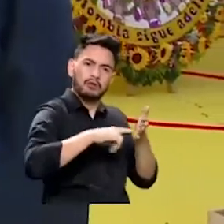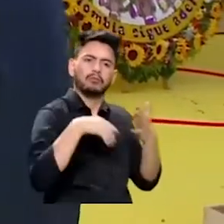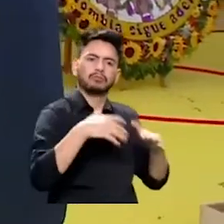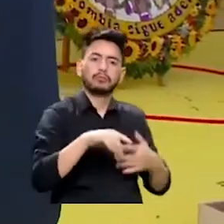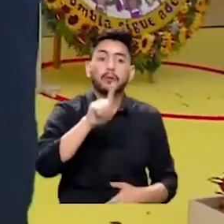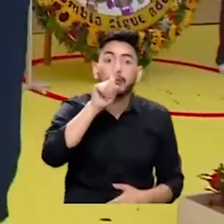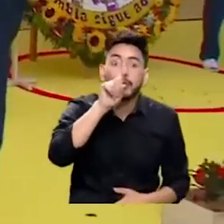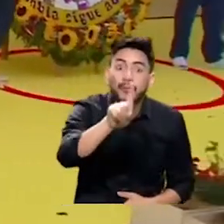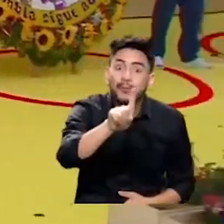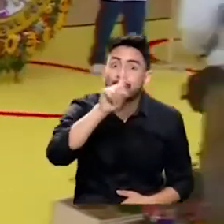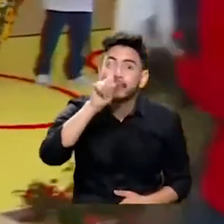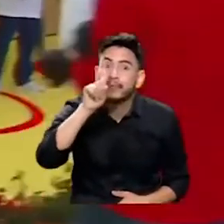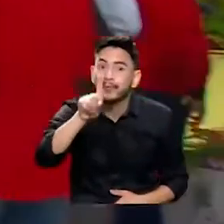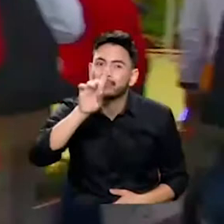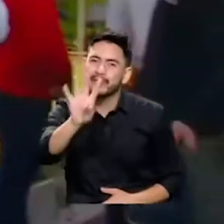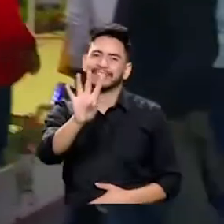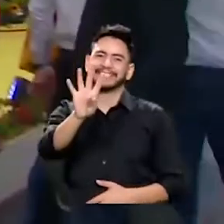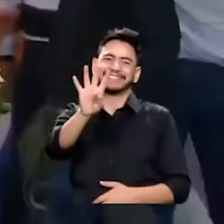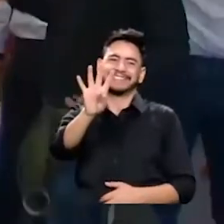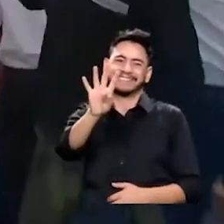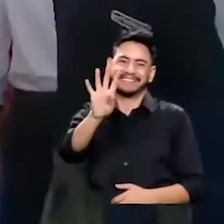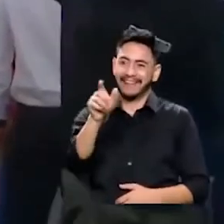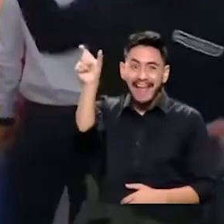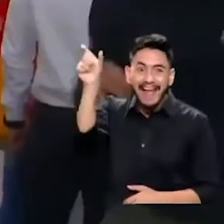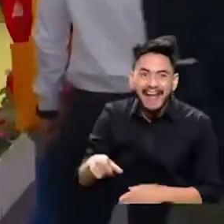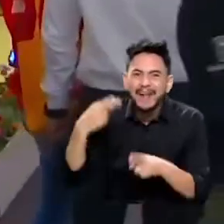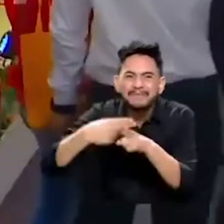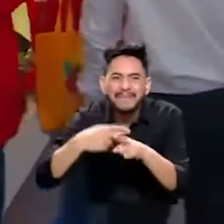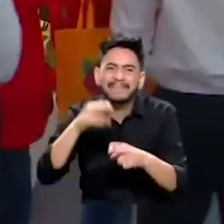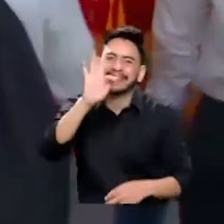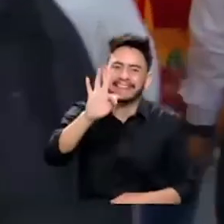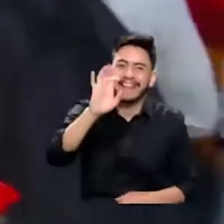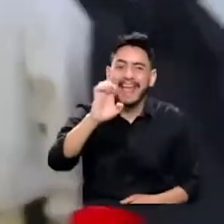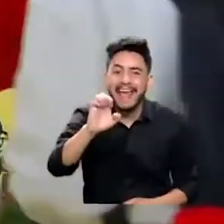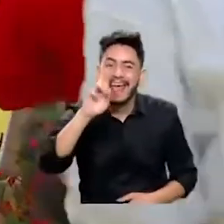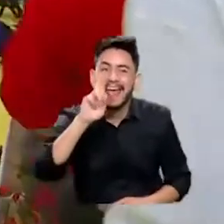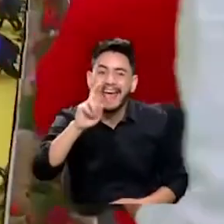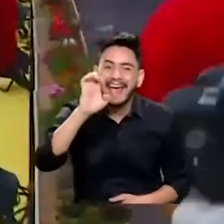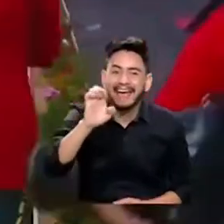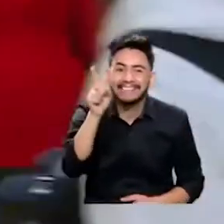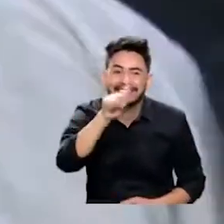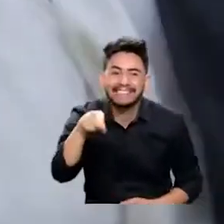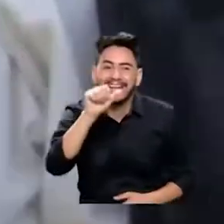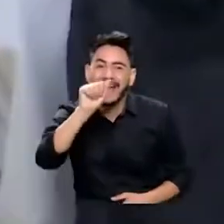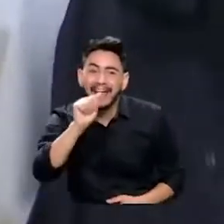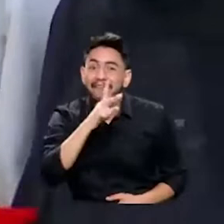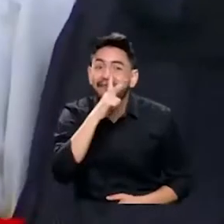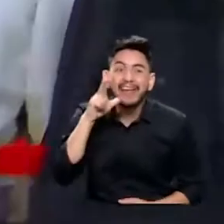114, Teresa de Jesús a Tortuga, Grisales, Vereda, Perico. A ver los aplausos para Teresa,